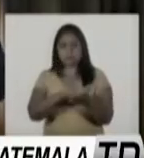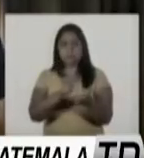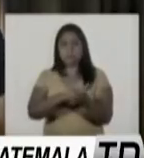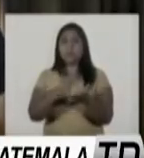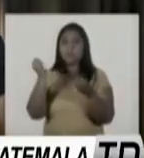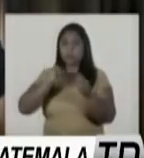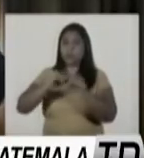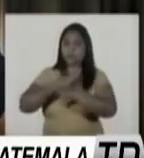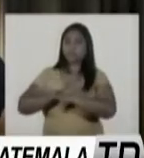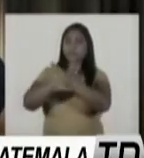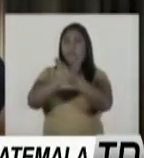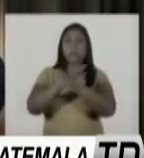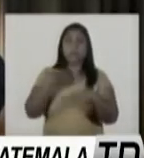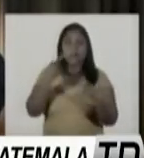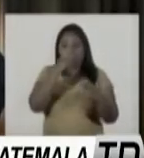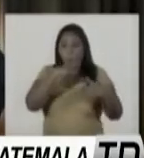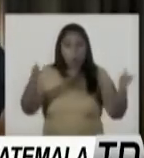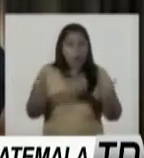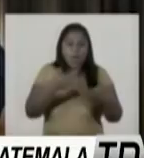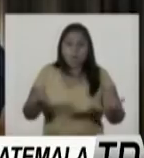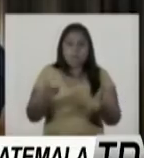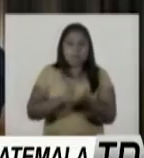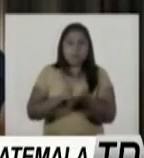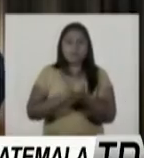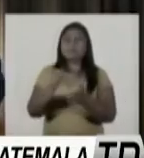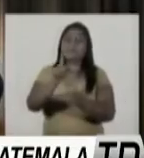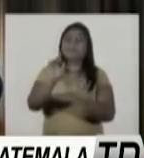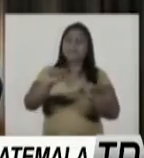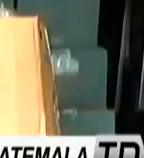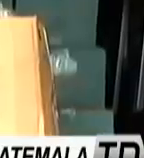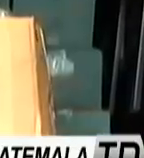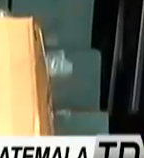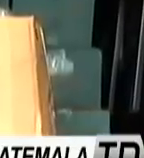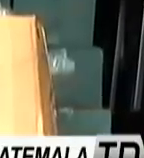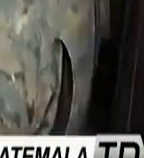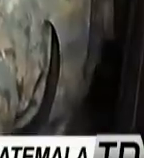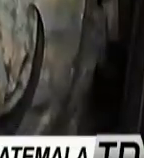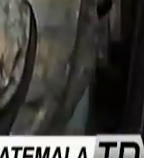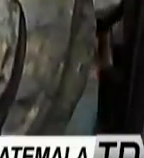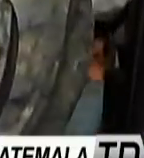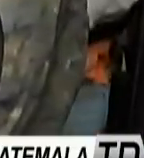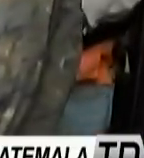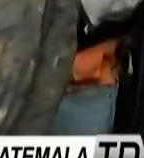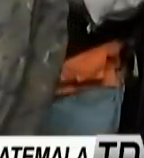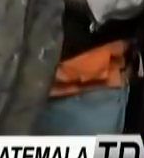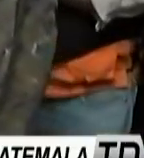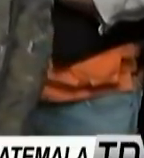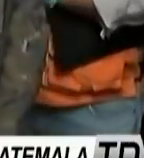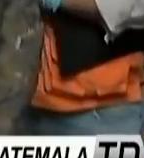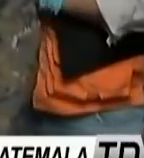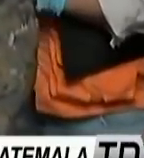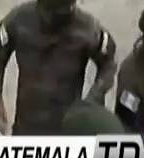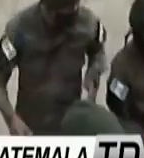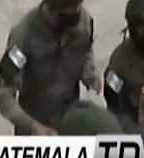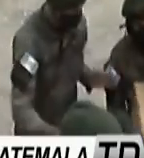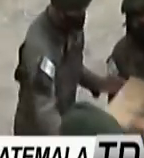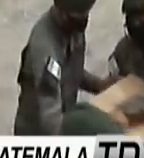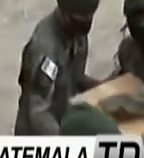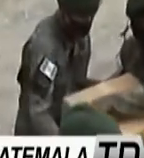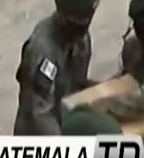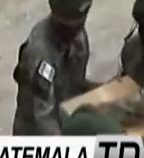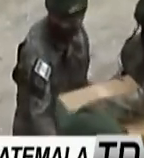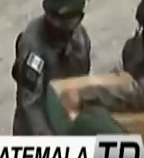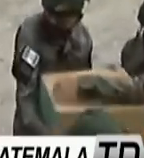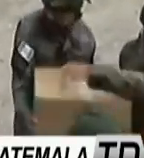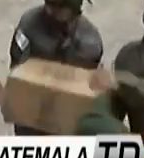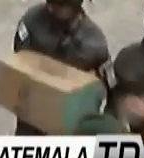permita garantizar que no hagan falta las pruebas para todo el occidente del país. Añadió que más de 110 mil cajas de alimentación han sido repartidas